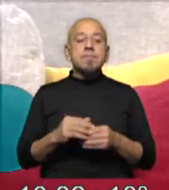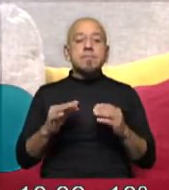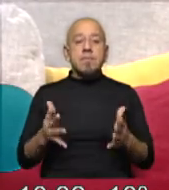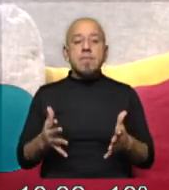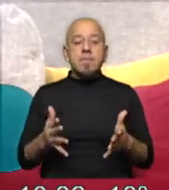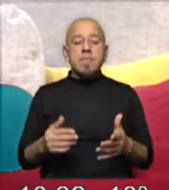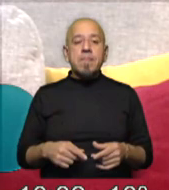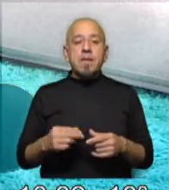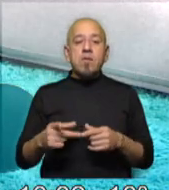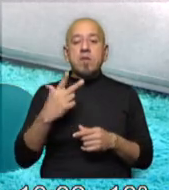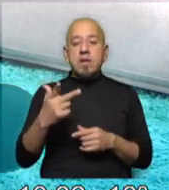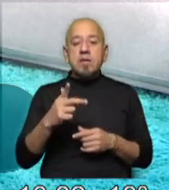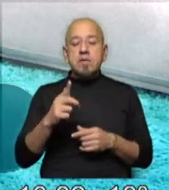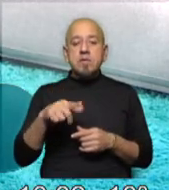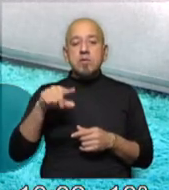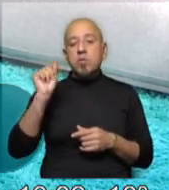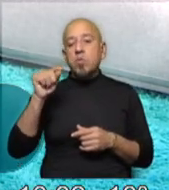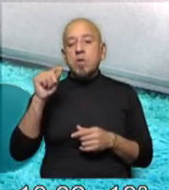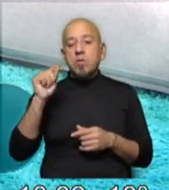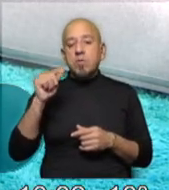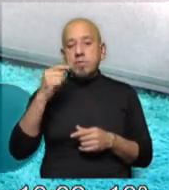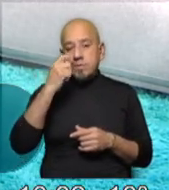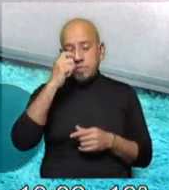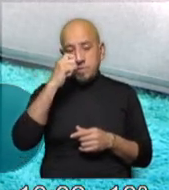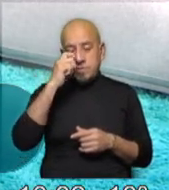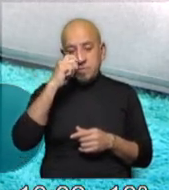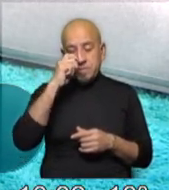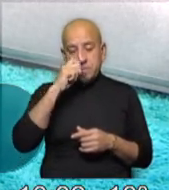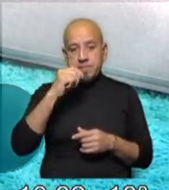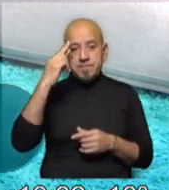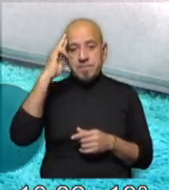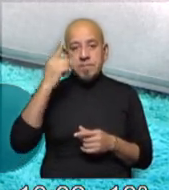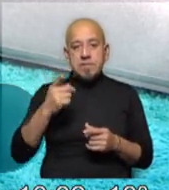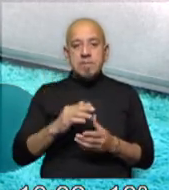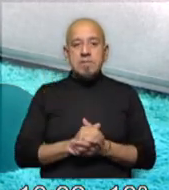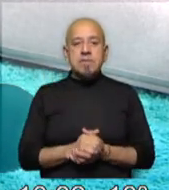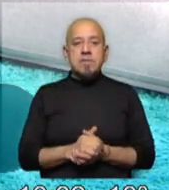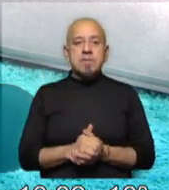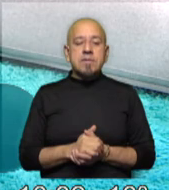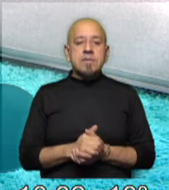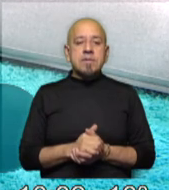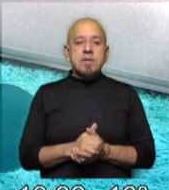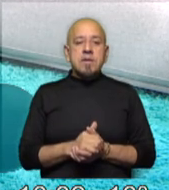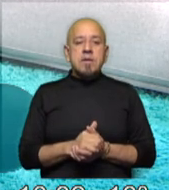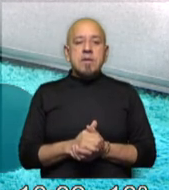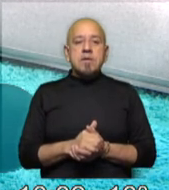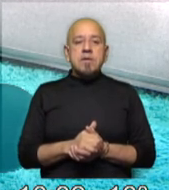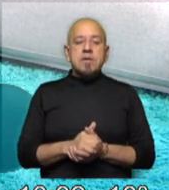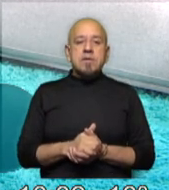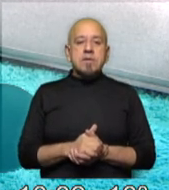tiene un 3 tranquilo. Está muy derecha. Y uruguaya. Y es, tiene un 3 y es uruguaya. Exactamente. Bueno, ahora sí